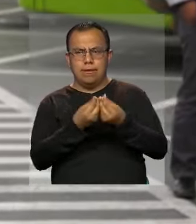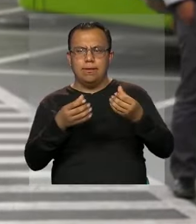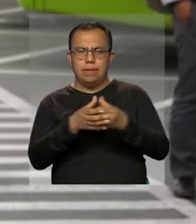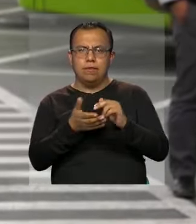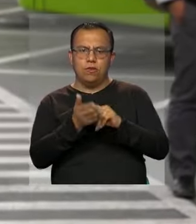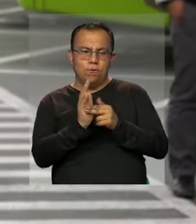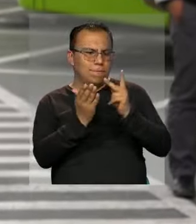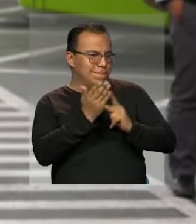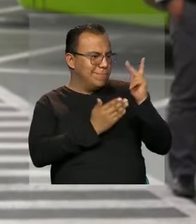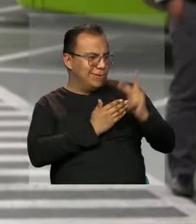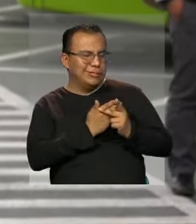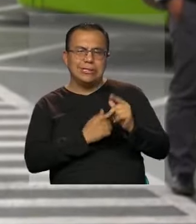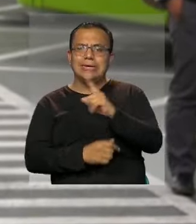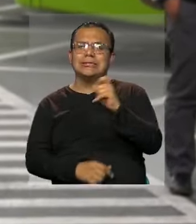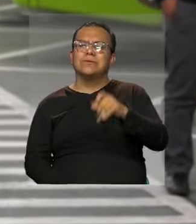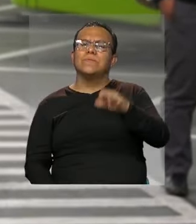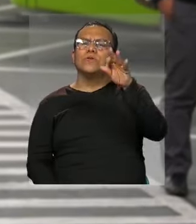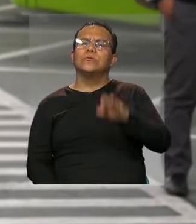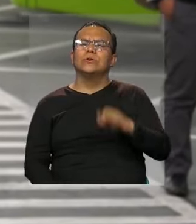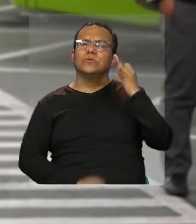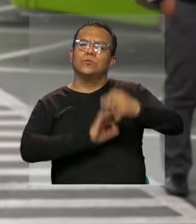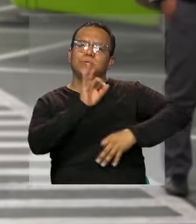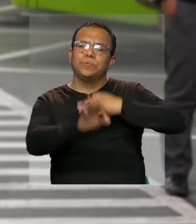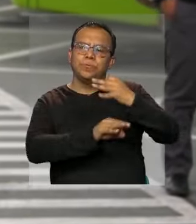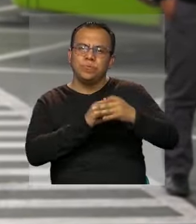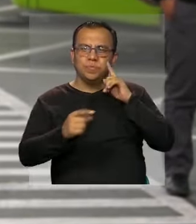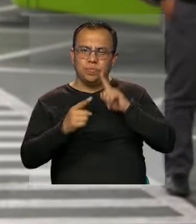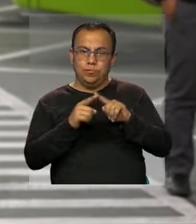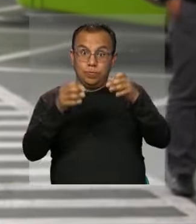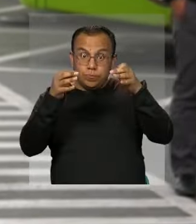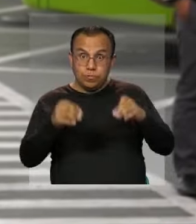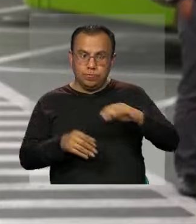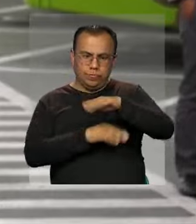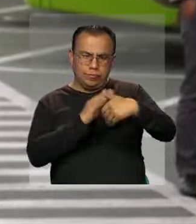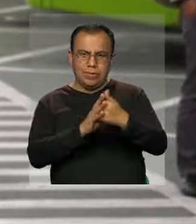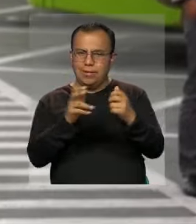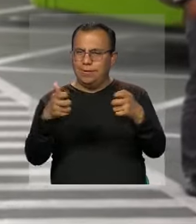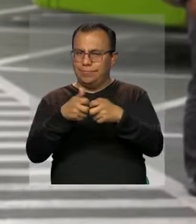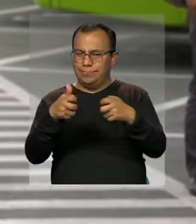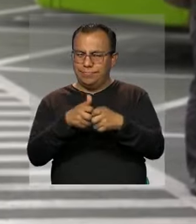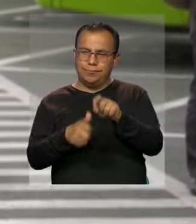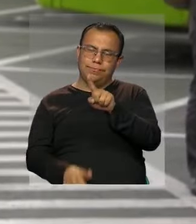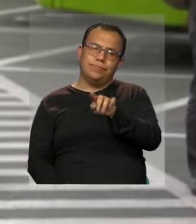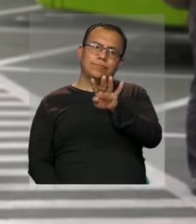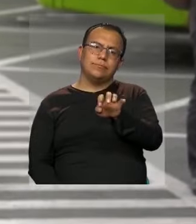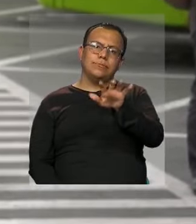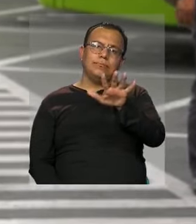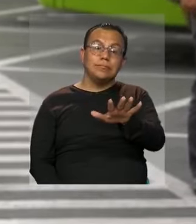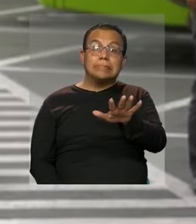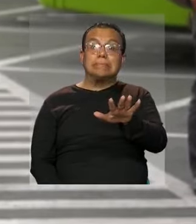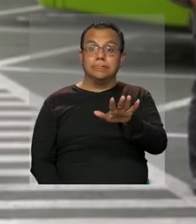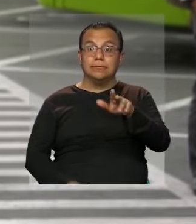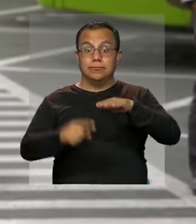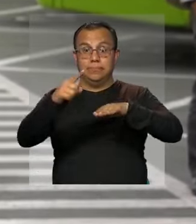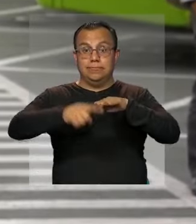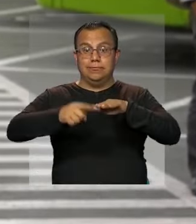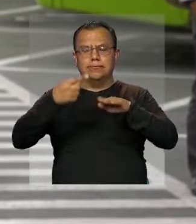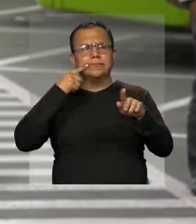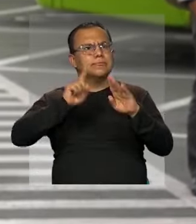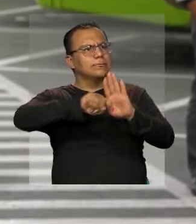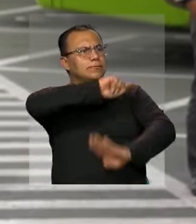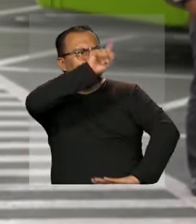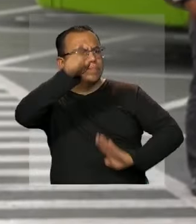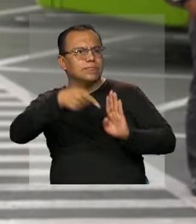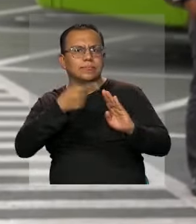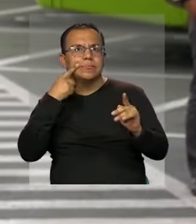un proyecto 100% sostenible, con una flota 100% eléctrica de 195 buses, pero también todo lo que llegamos